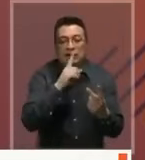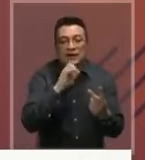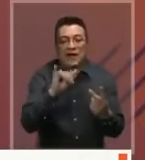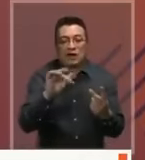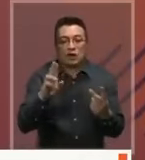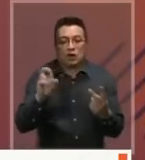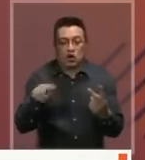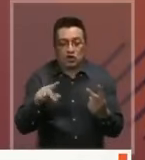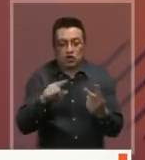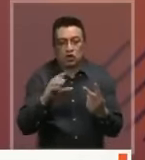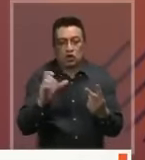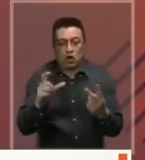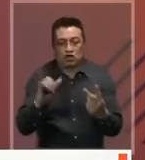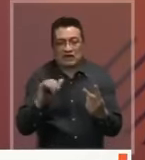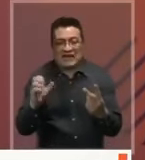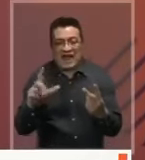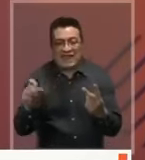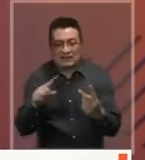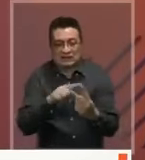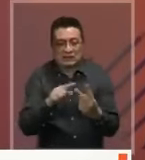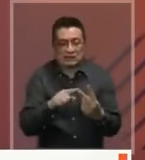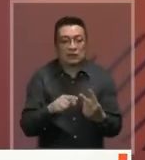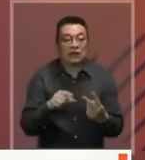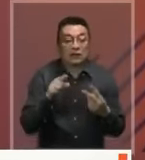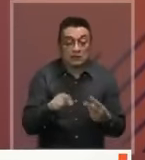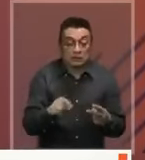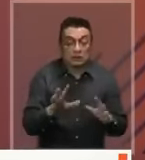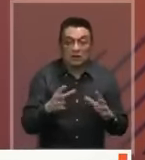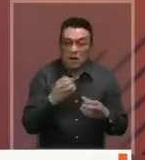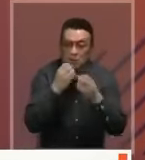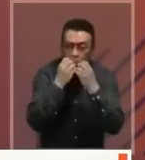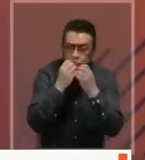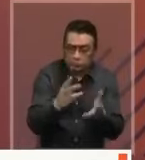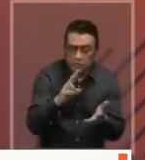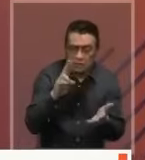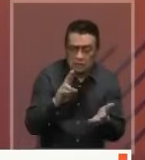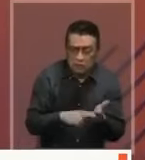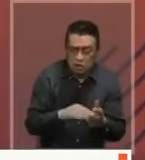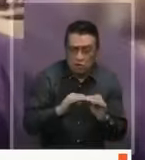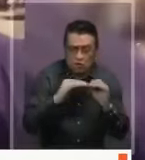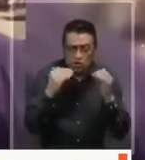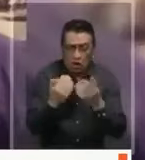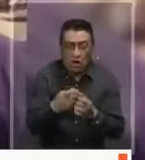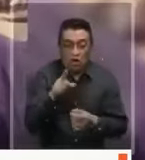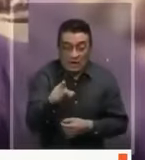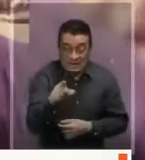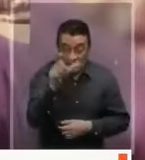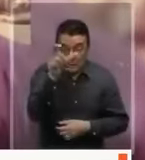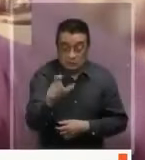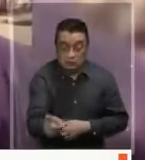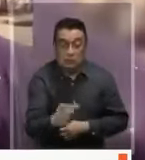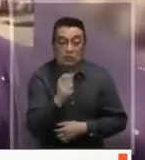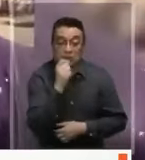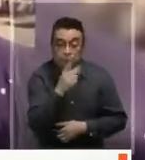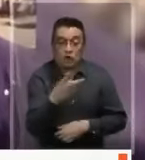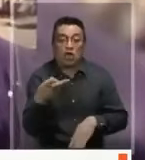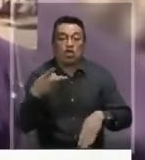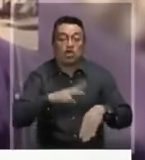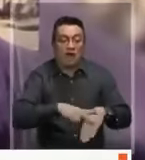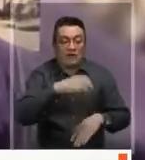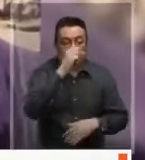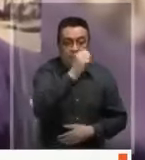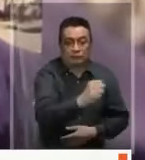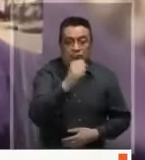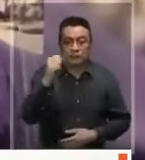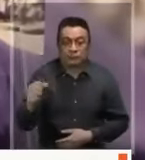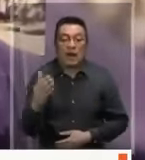González Canserbero. Y esa supuesta confesión lo es todo. No solo ella fue acusada por el doble homicidio,